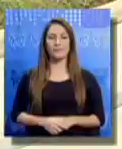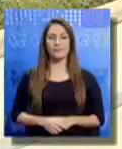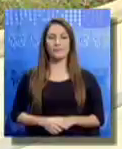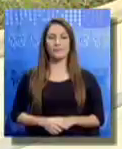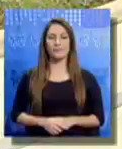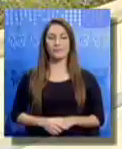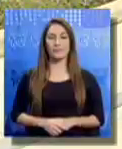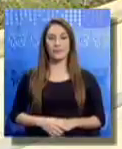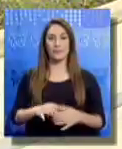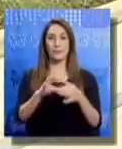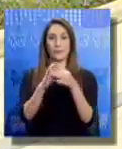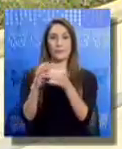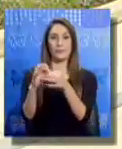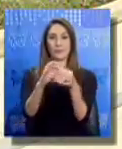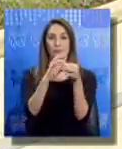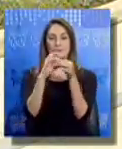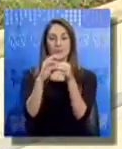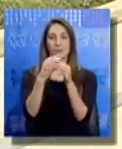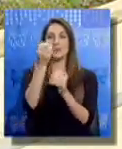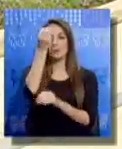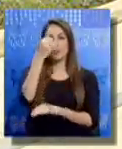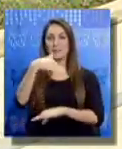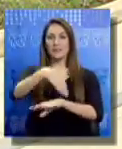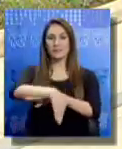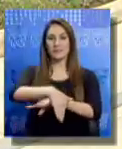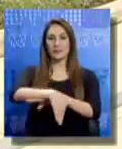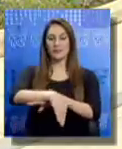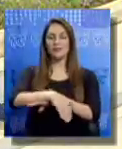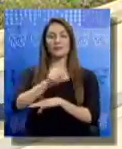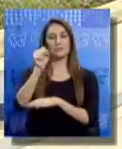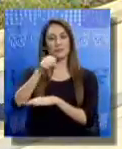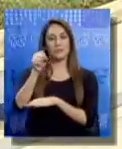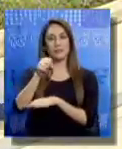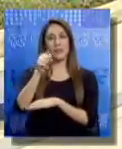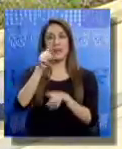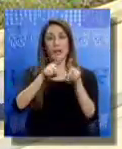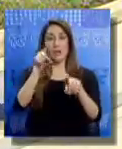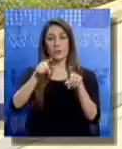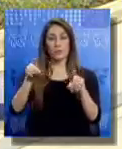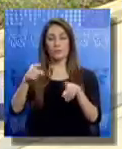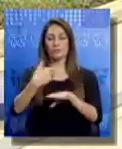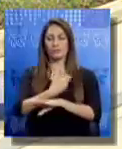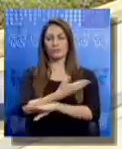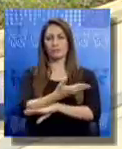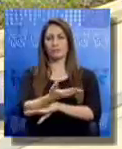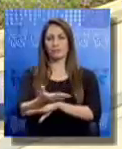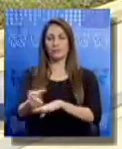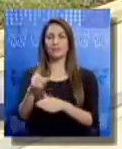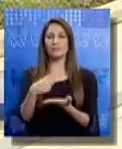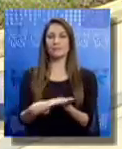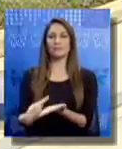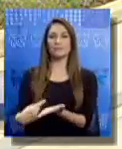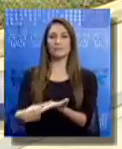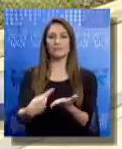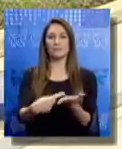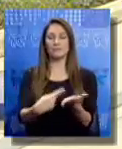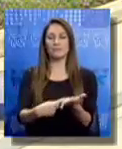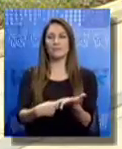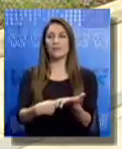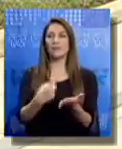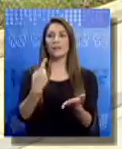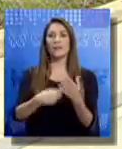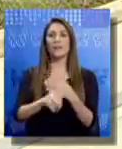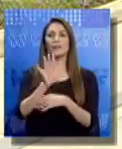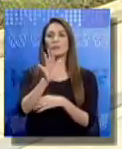¿Qué tal, compañeros en estudios? Buenas tardes. Pues sí, les comento que por varios minutos se extendió esta reunión de trabajo, este desayuno de